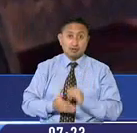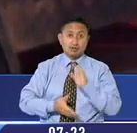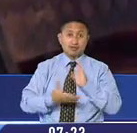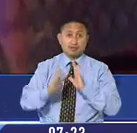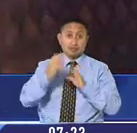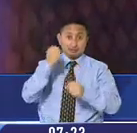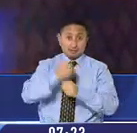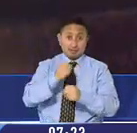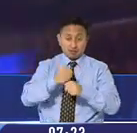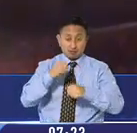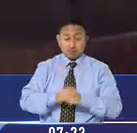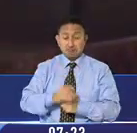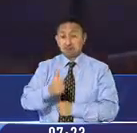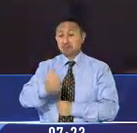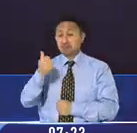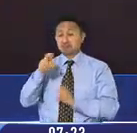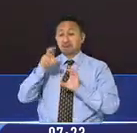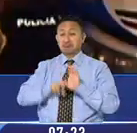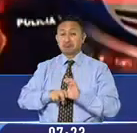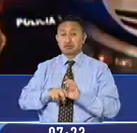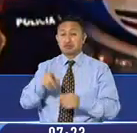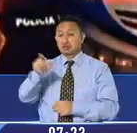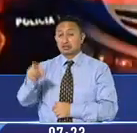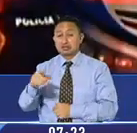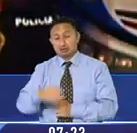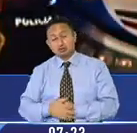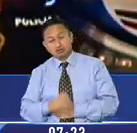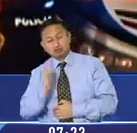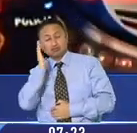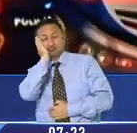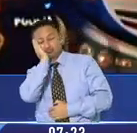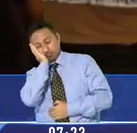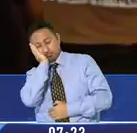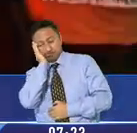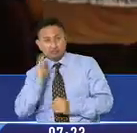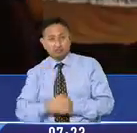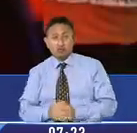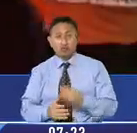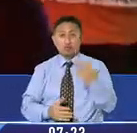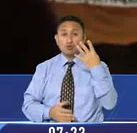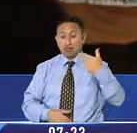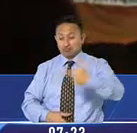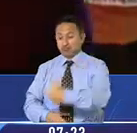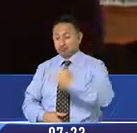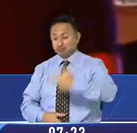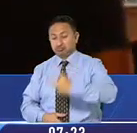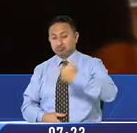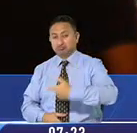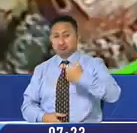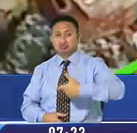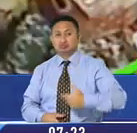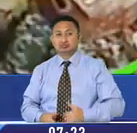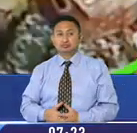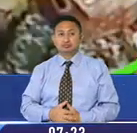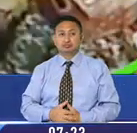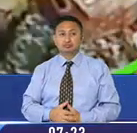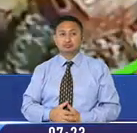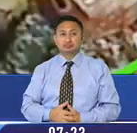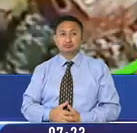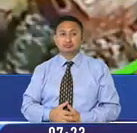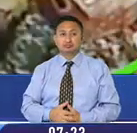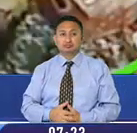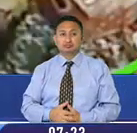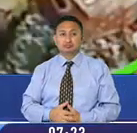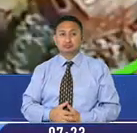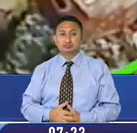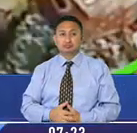fingió ser pasajero y cuando notó que se quedó dormida, la atacó con 4 disparos delante de todos. La cámara de seguridad del